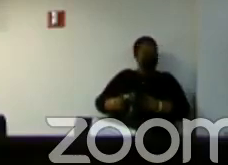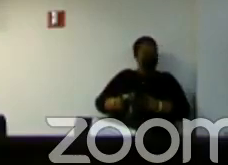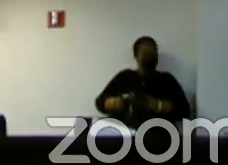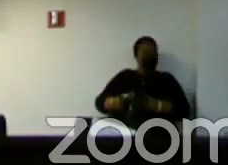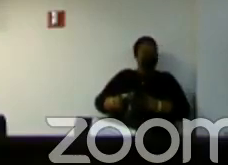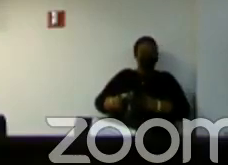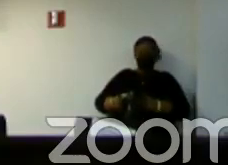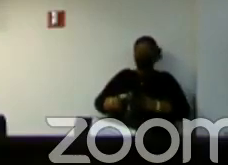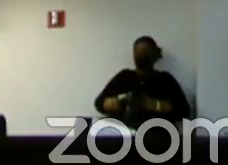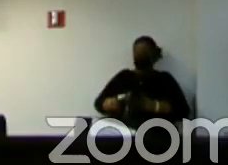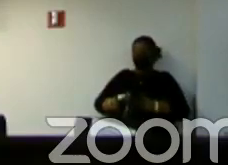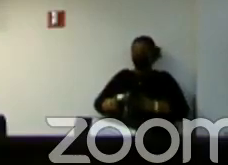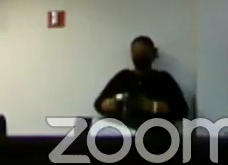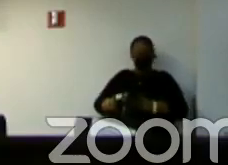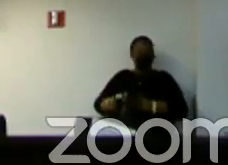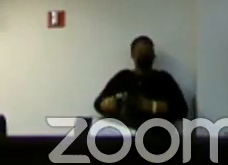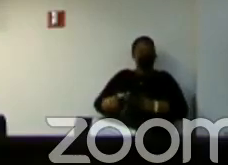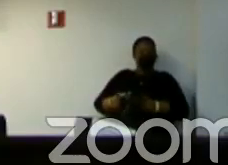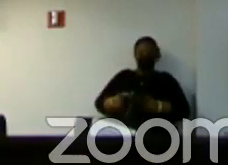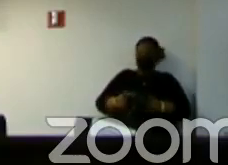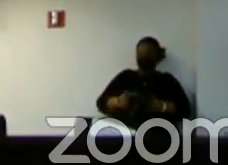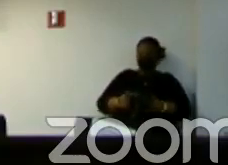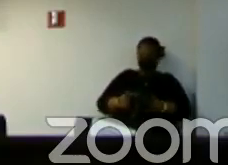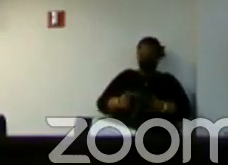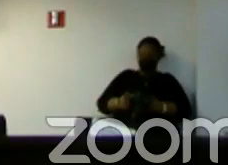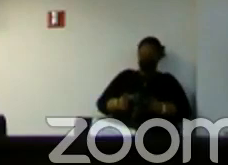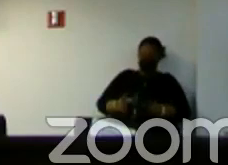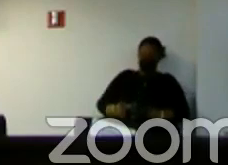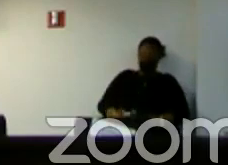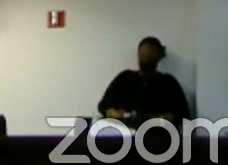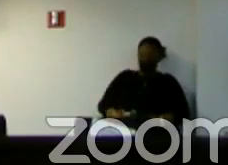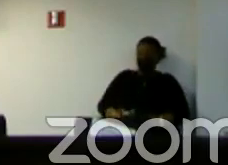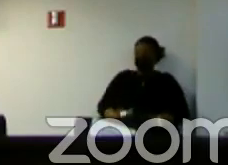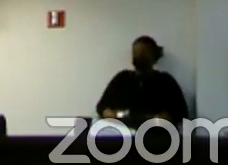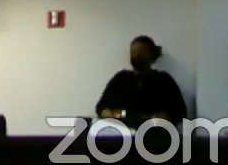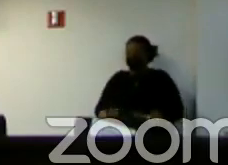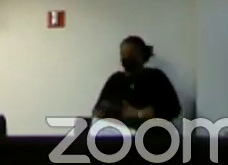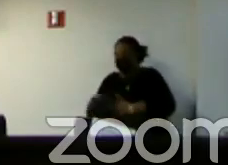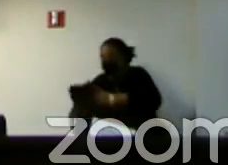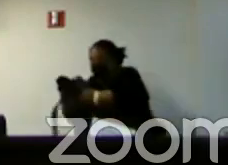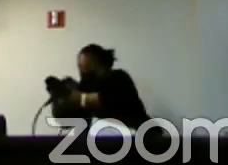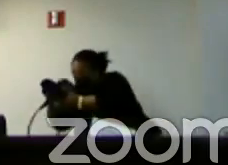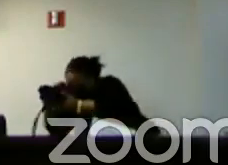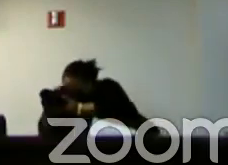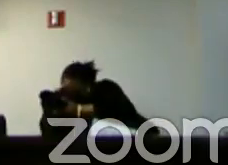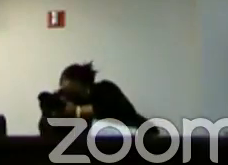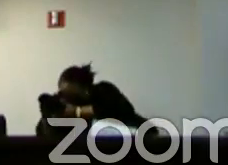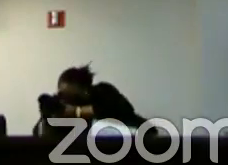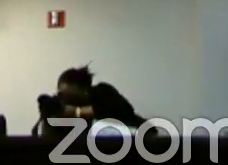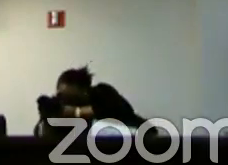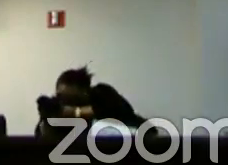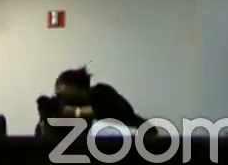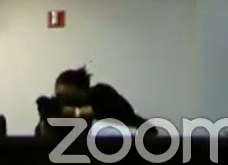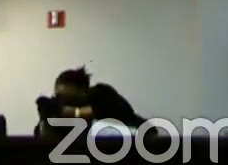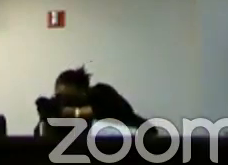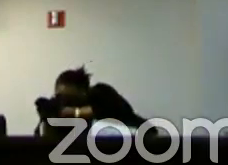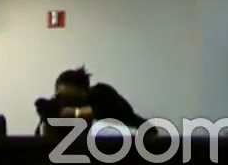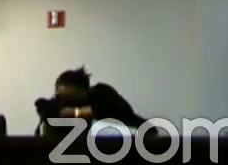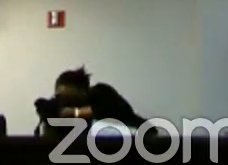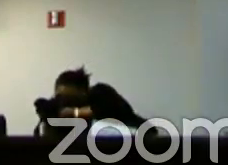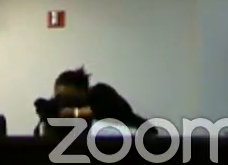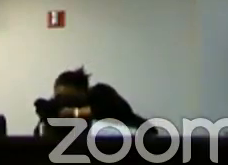Eso es correcto, le correspondía el mantenimiento ambiental, sin embargo, pero nosotros tenemos... Usted nos garantizó hace un rato